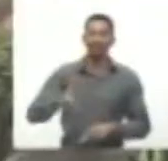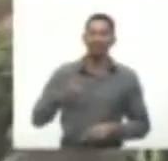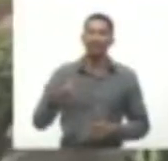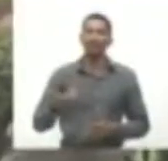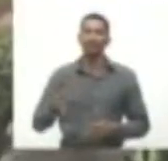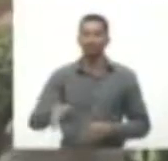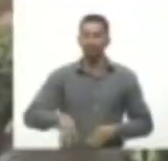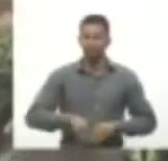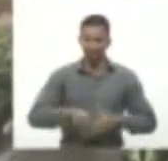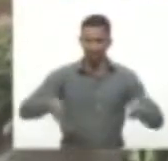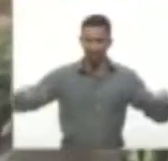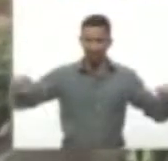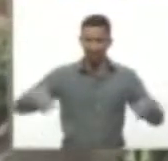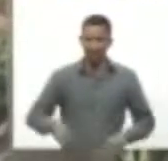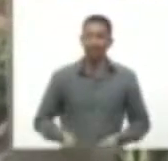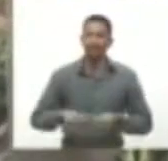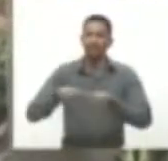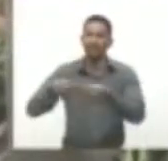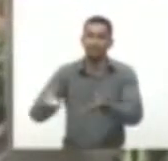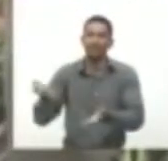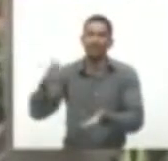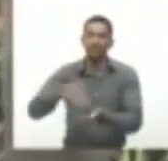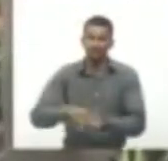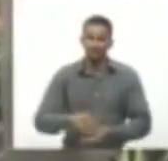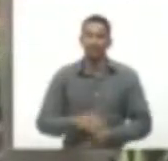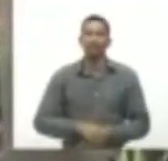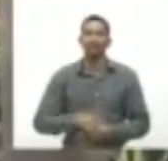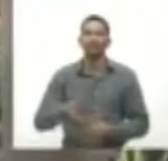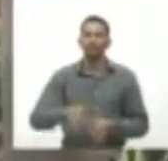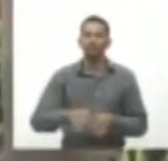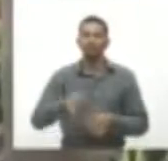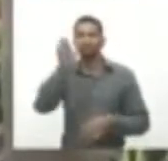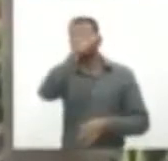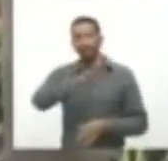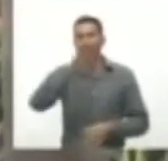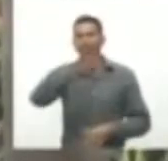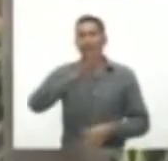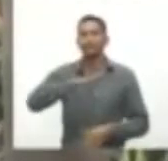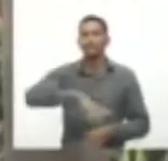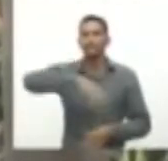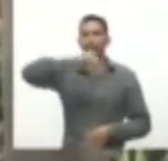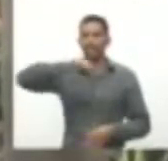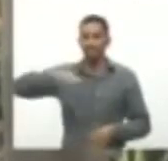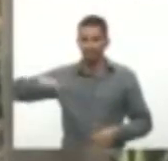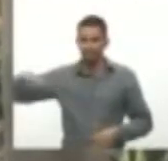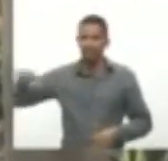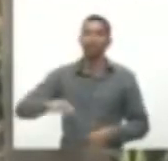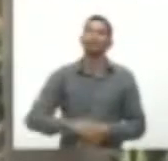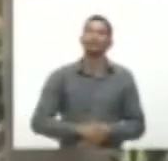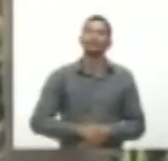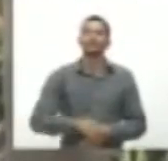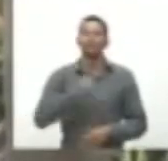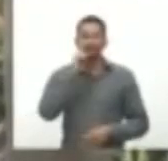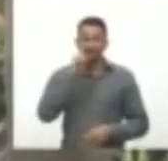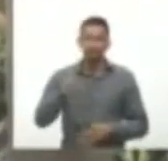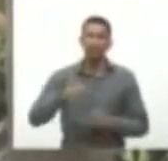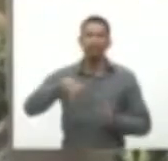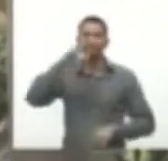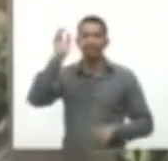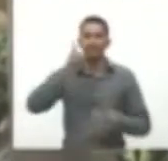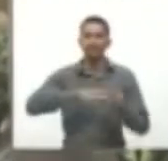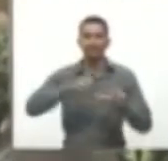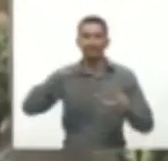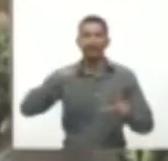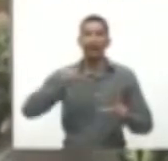Los últimos acontecimientos en el departamento del Magdalena han sido denotados en las amenazas y los asesinatos a víctimas